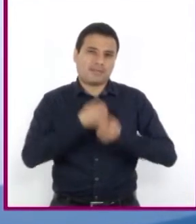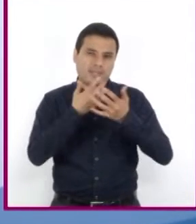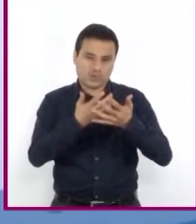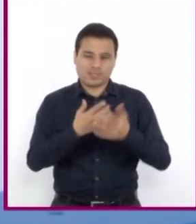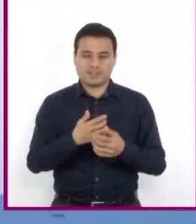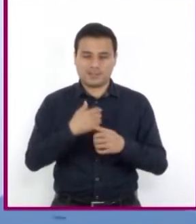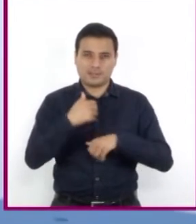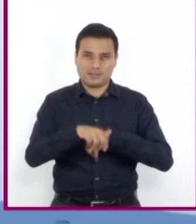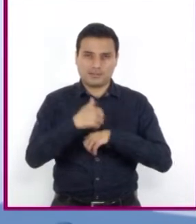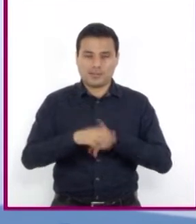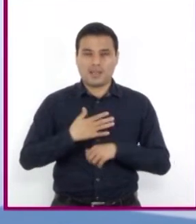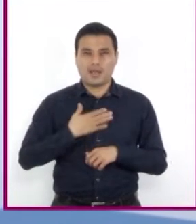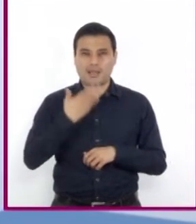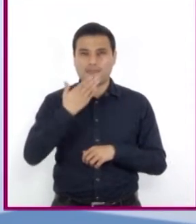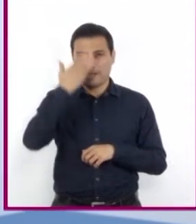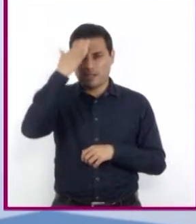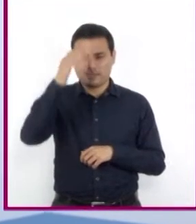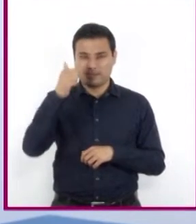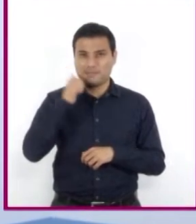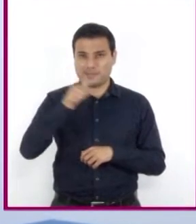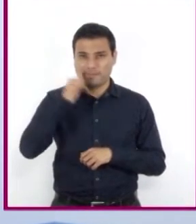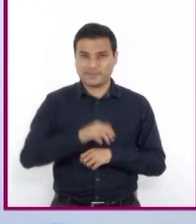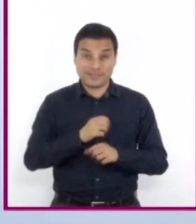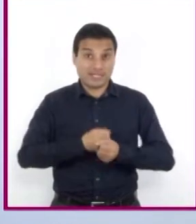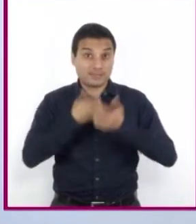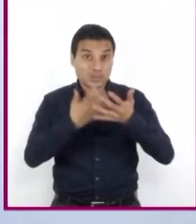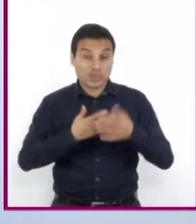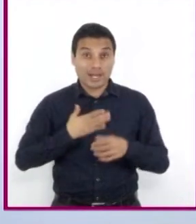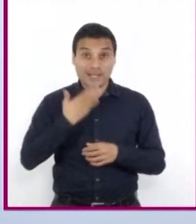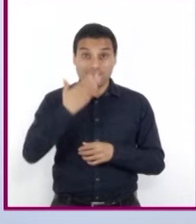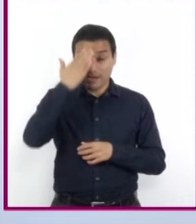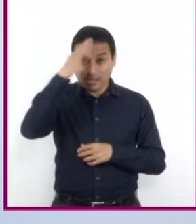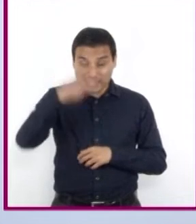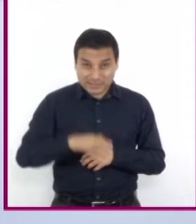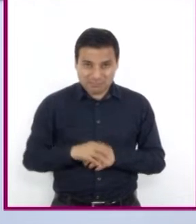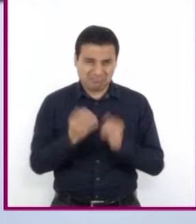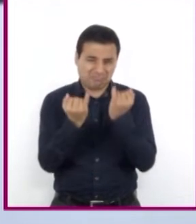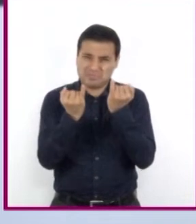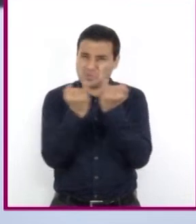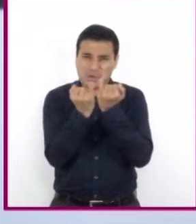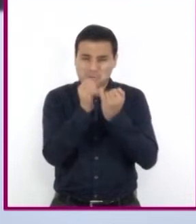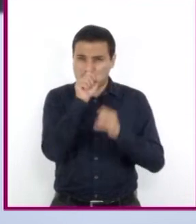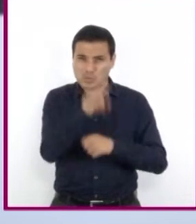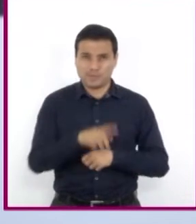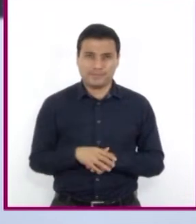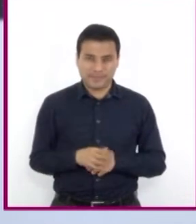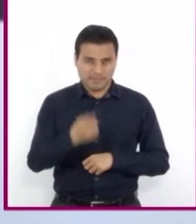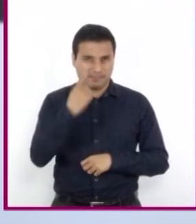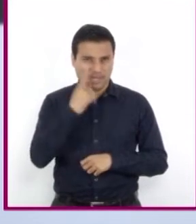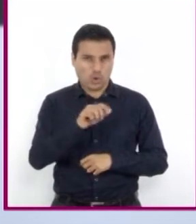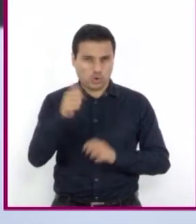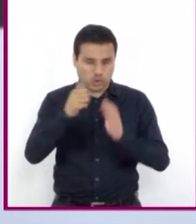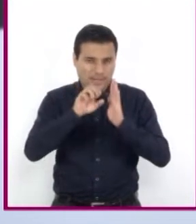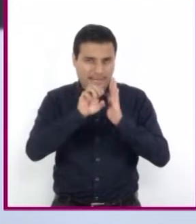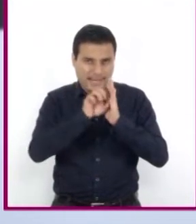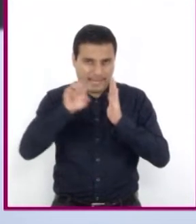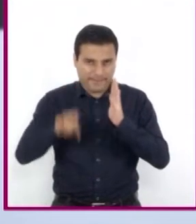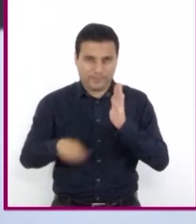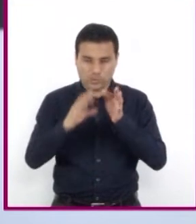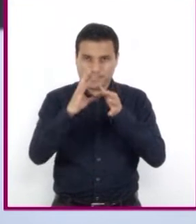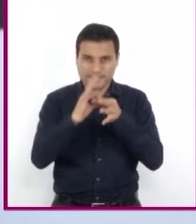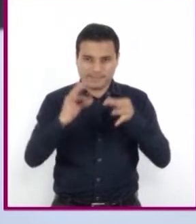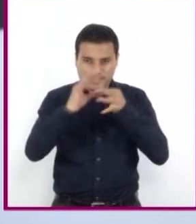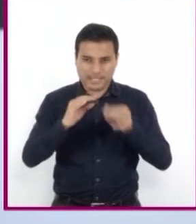modelen correctamente y que dichas expresiones algebraicas son equivalentes. Vamos a analizar otra situación